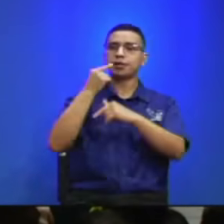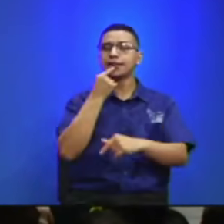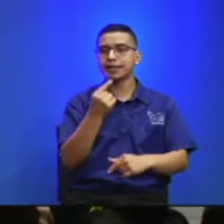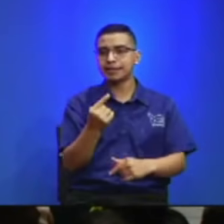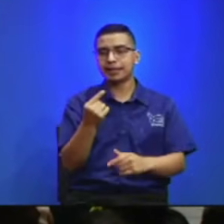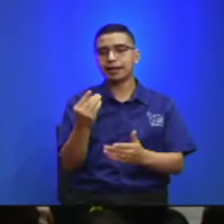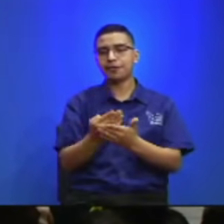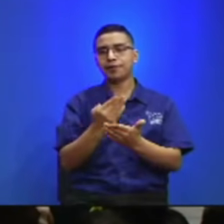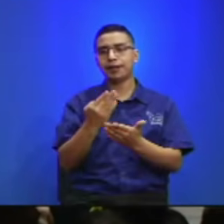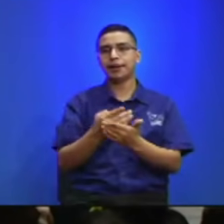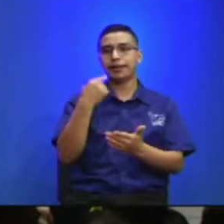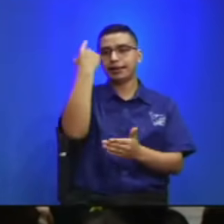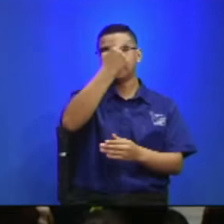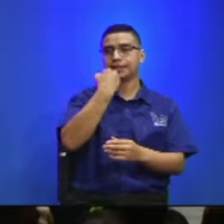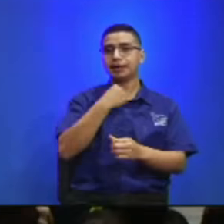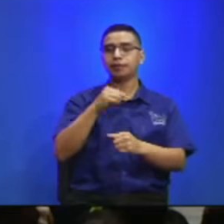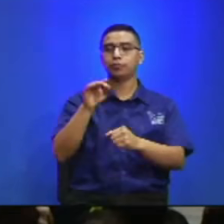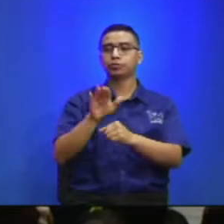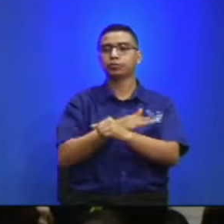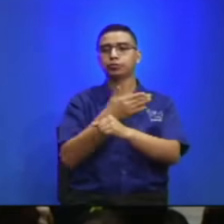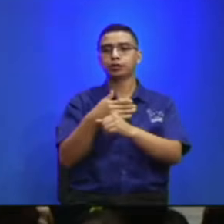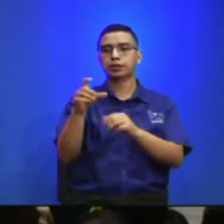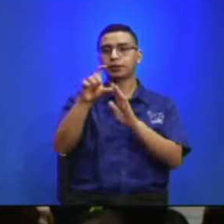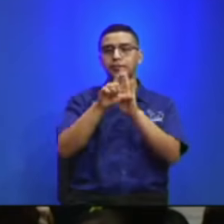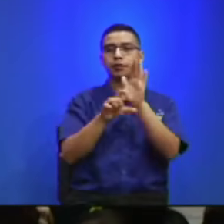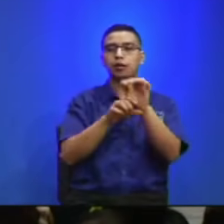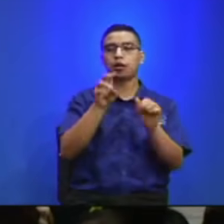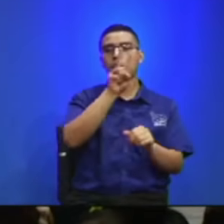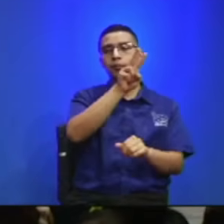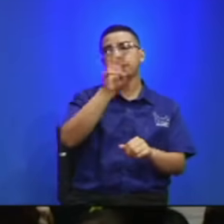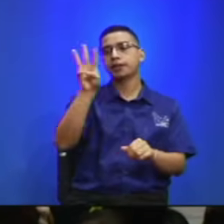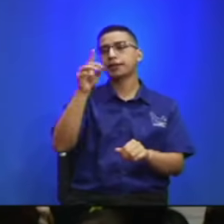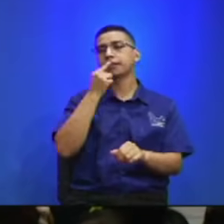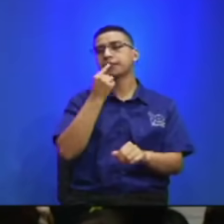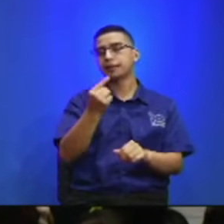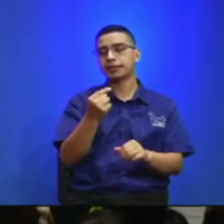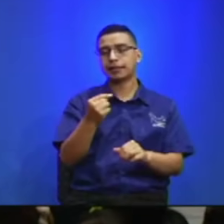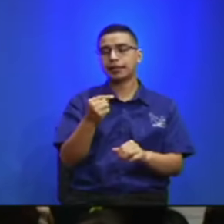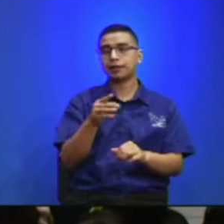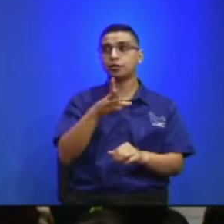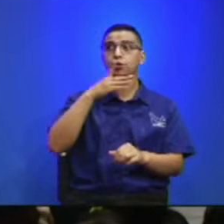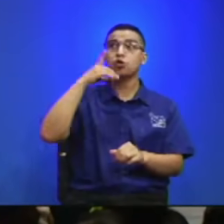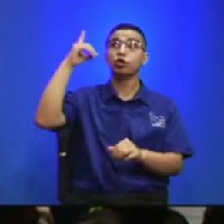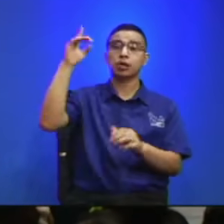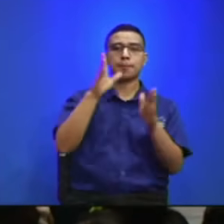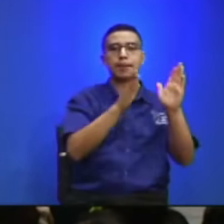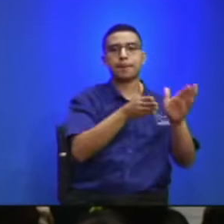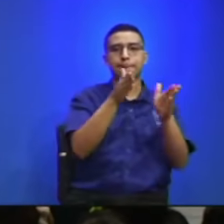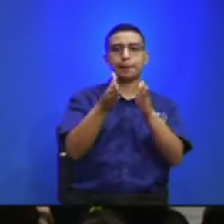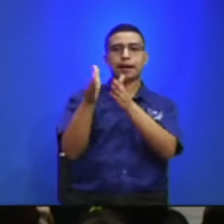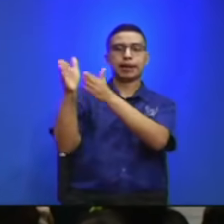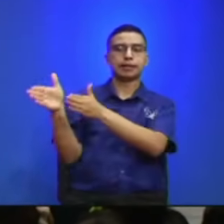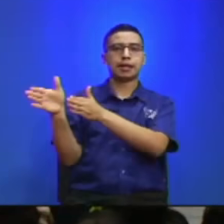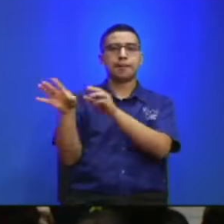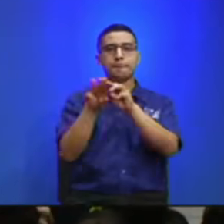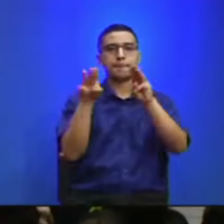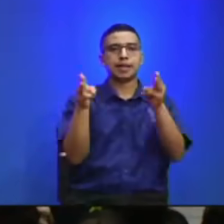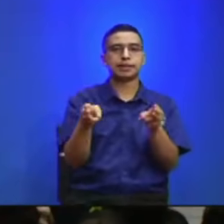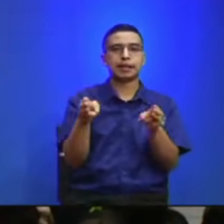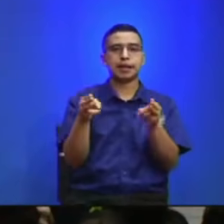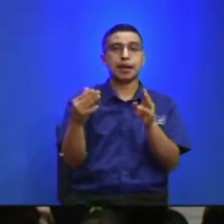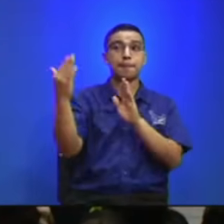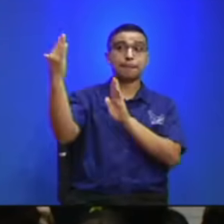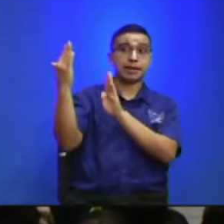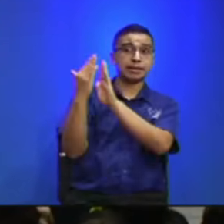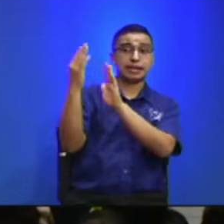salmo 23 aderezadas mesa delante de mí en presencia de mis angustia dores